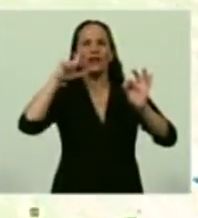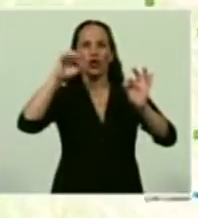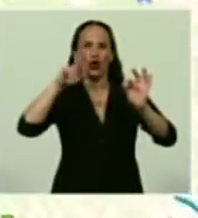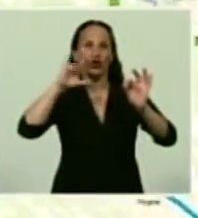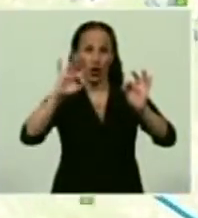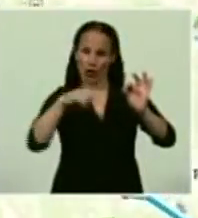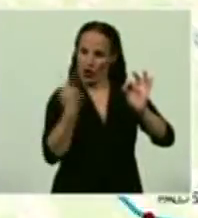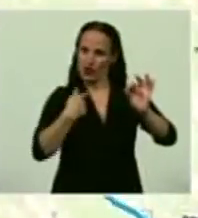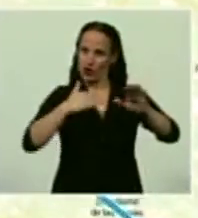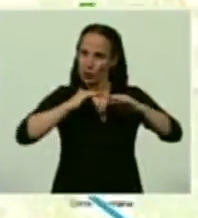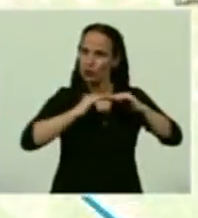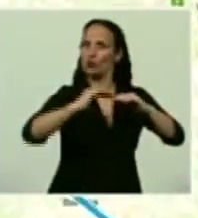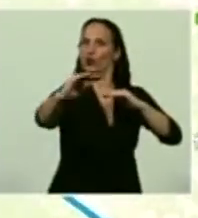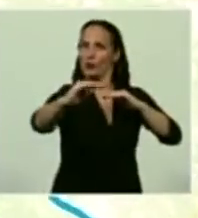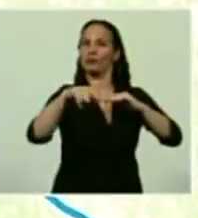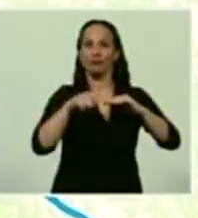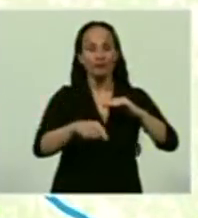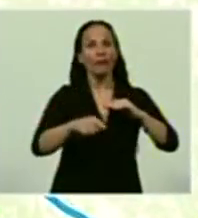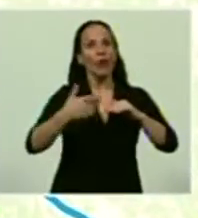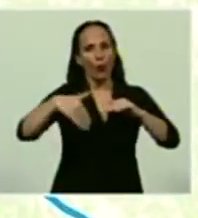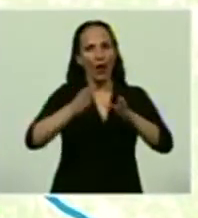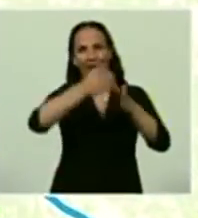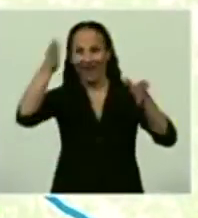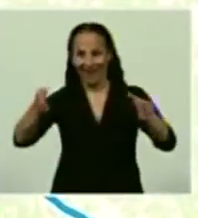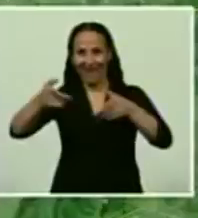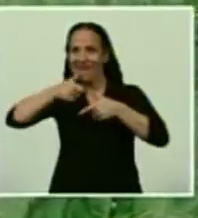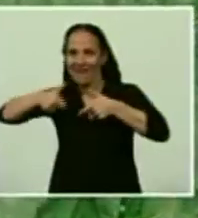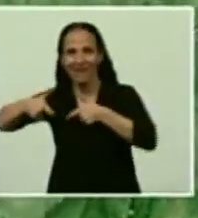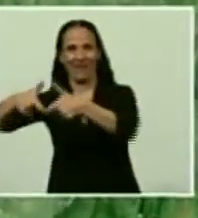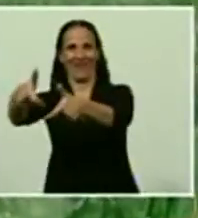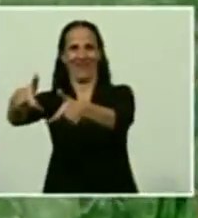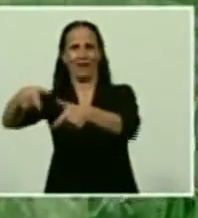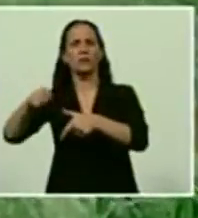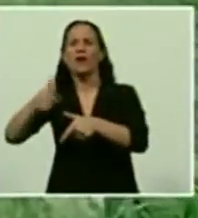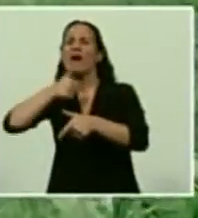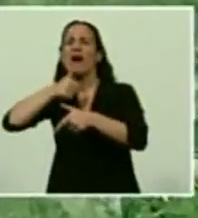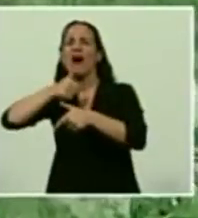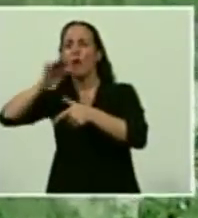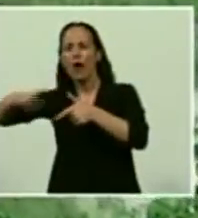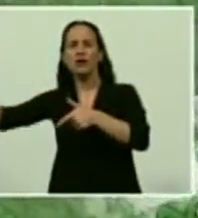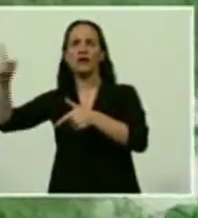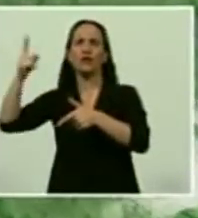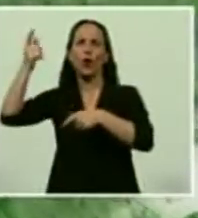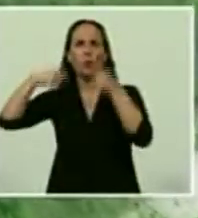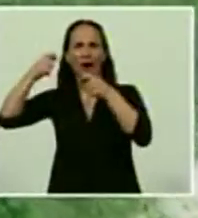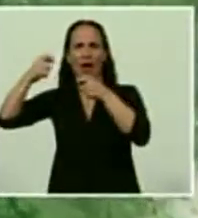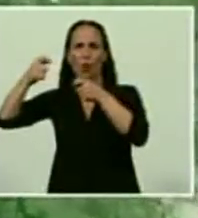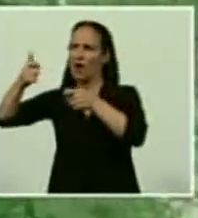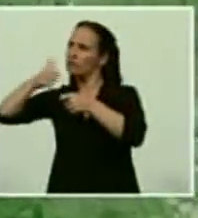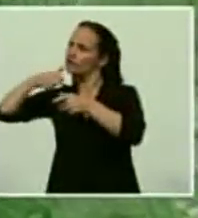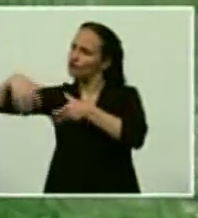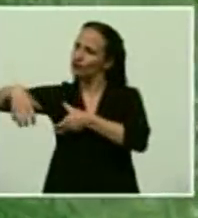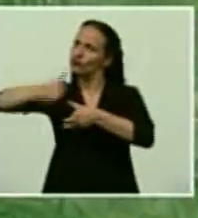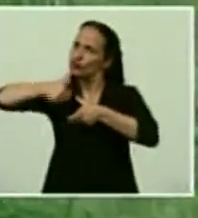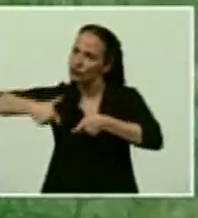no solamente tomando agua del río Paraguay llegar a todos los hogares de los formoseños, sino